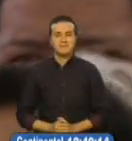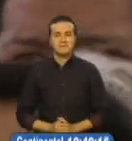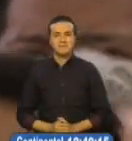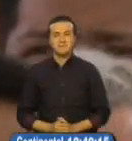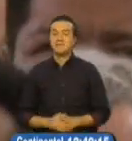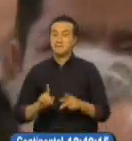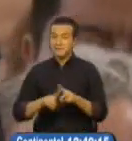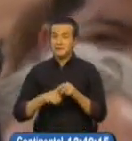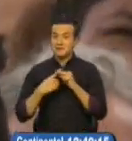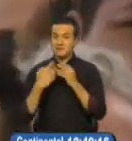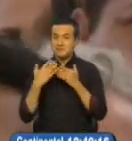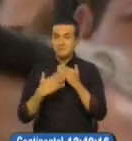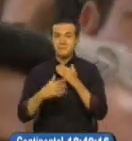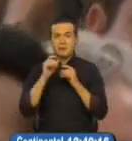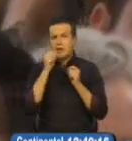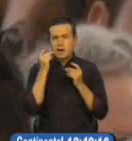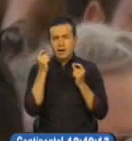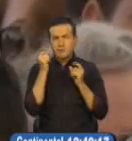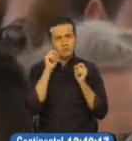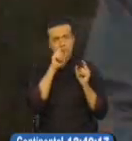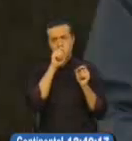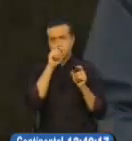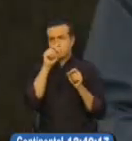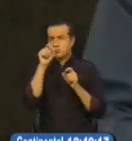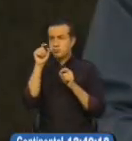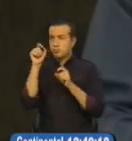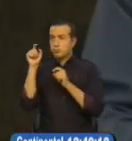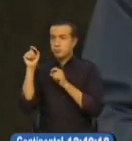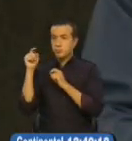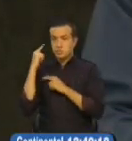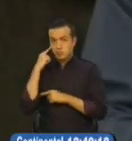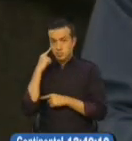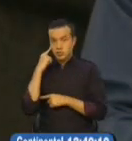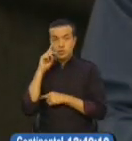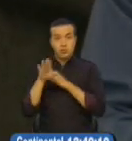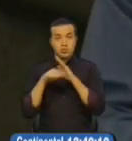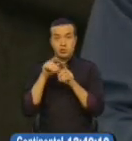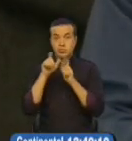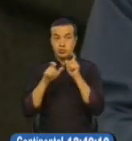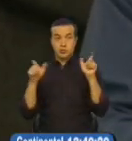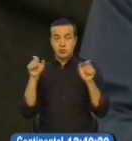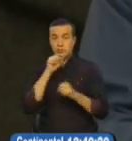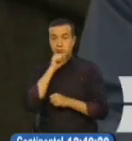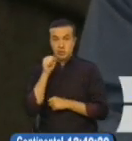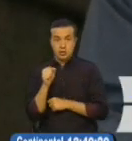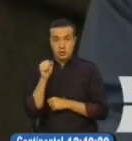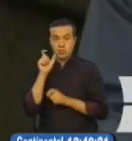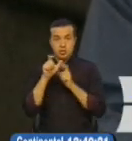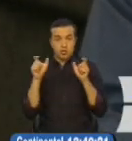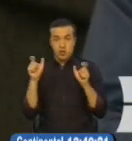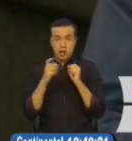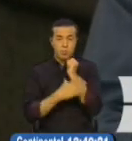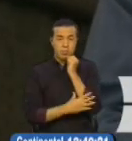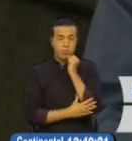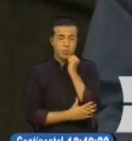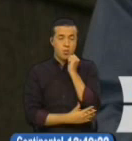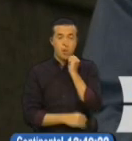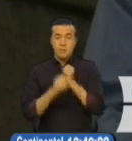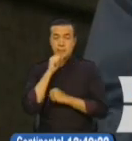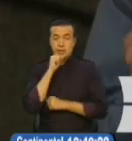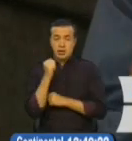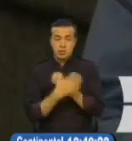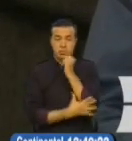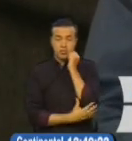Vamos a empezar un censo rápido, inmediato, para poder dotar a todos nuestros viejecitos en estado de indefensión de una pensión